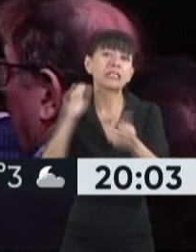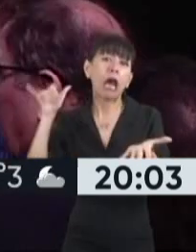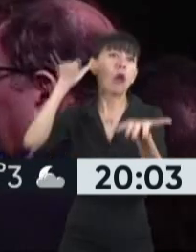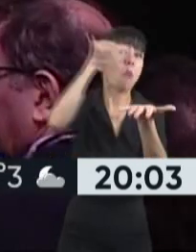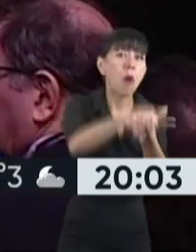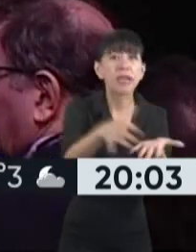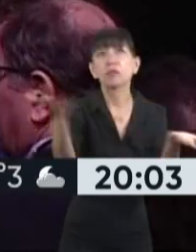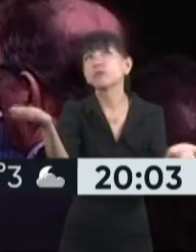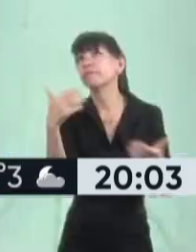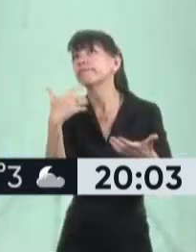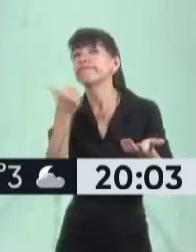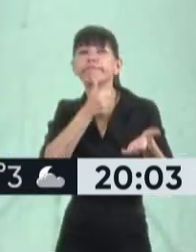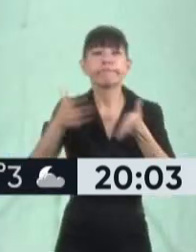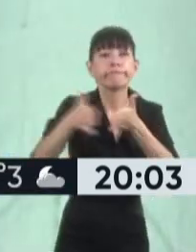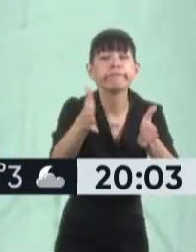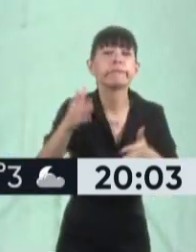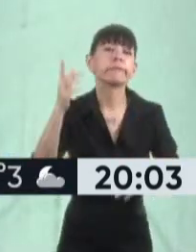Río de la Plata.